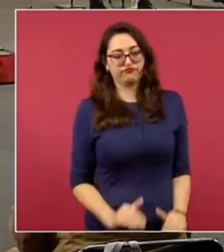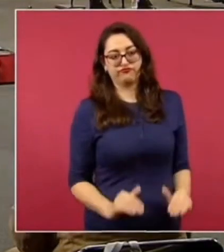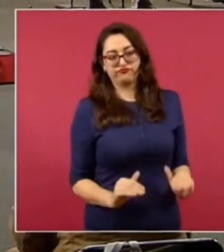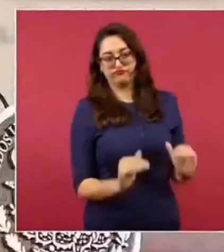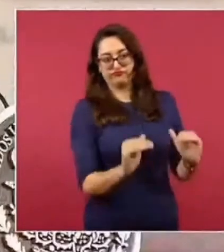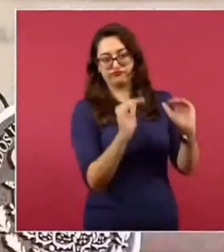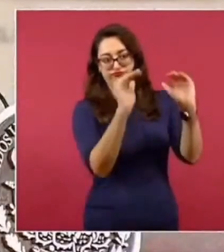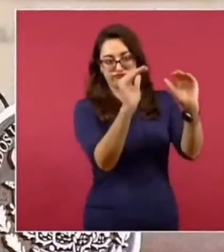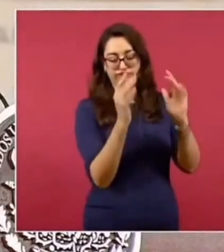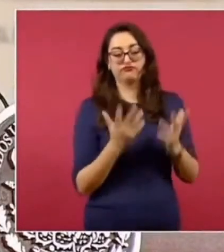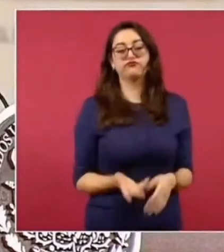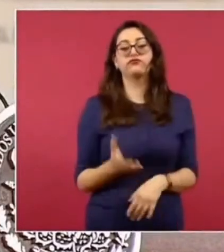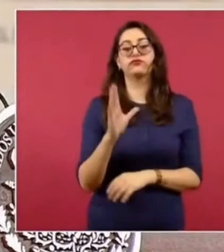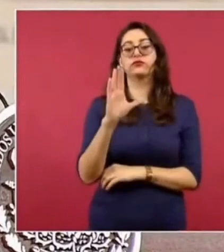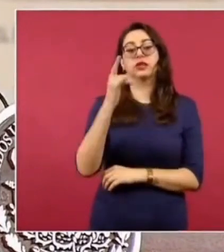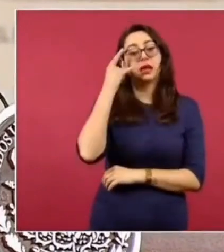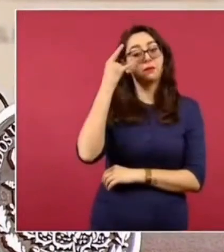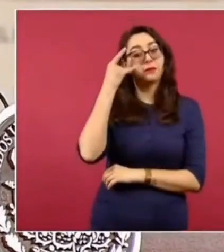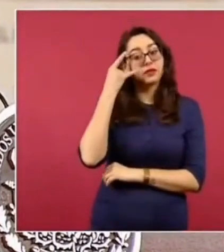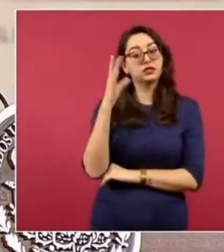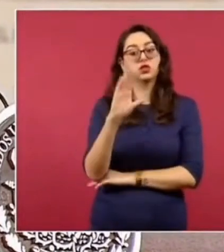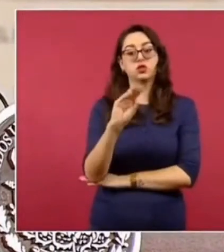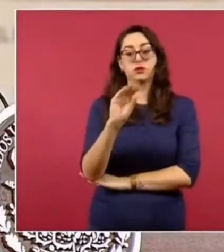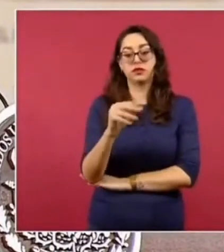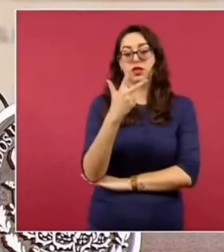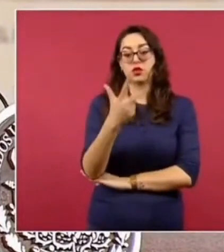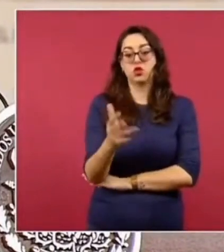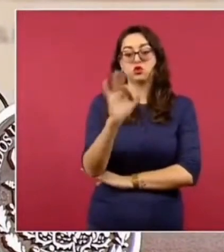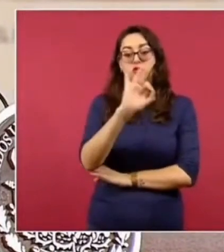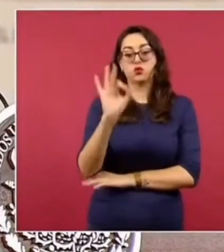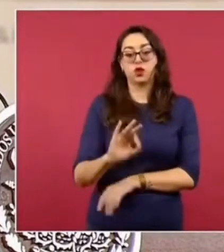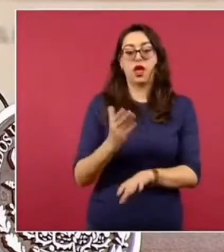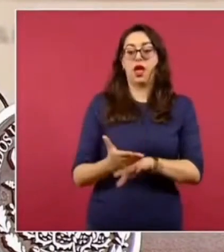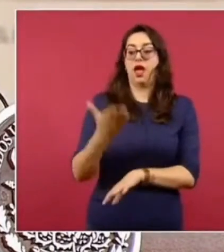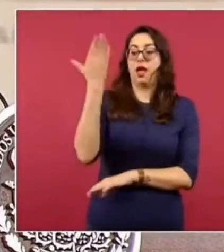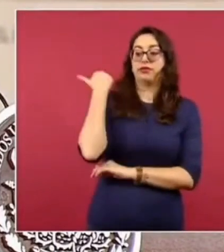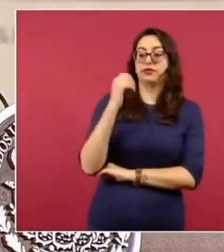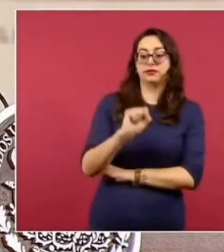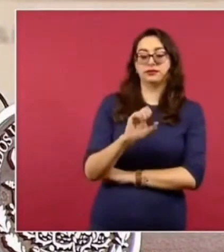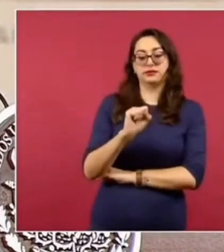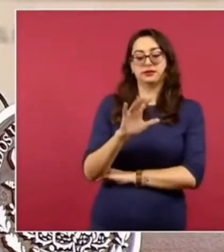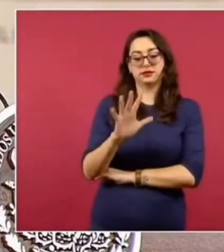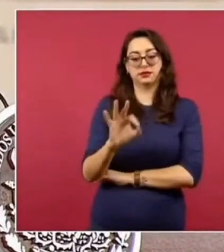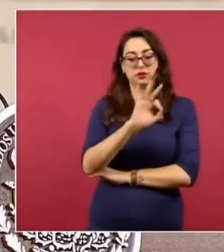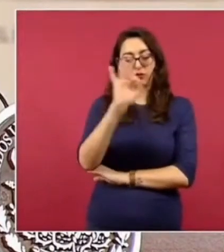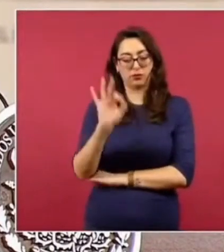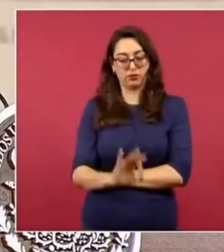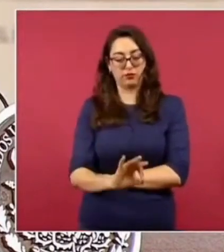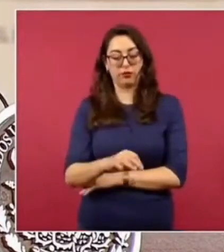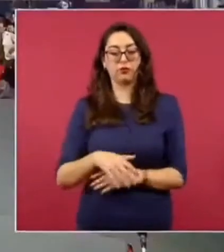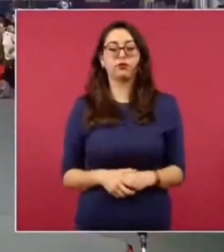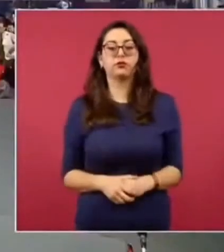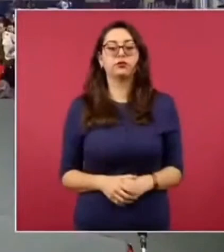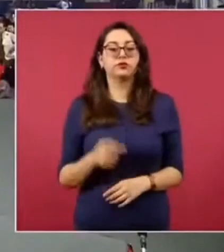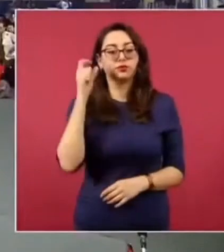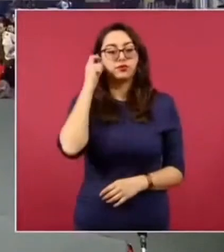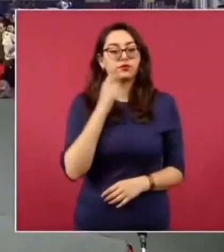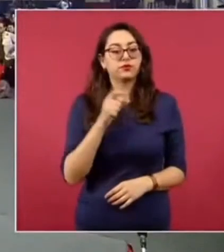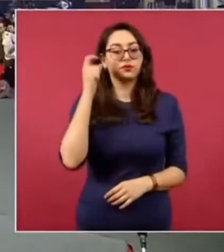Campeche estamos ahorita ya en el 98%, se encontró el estado con 65% de surtimiento de recetas. En